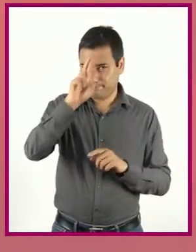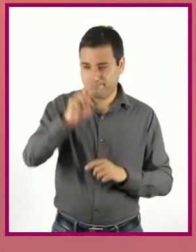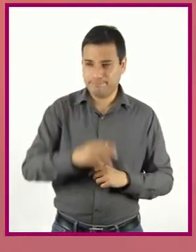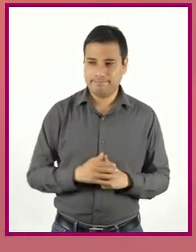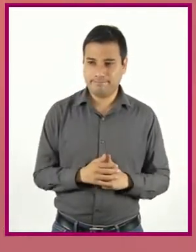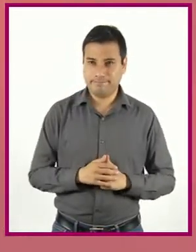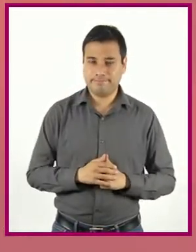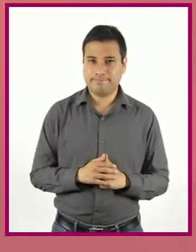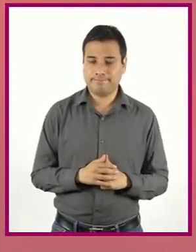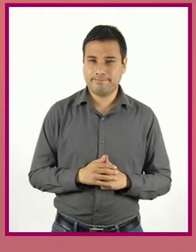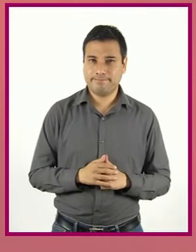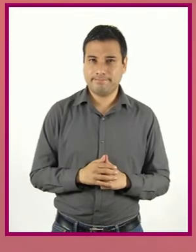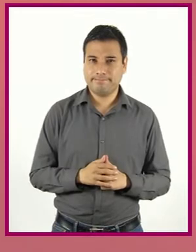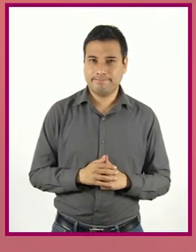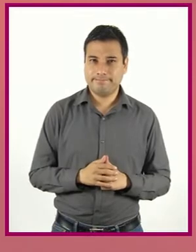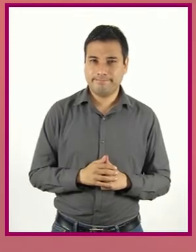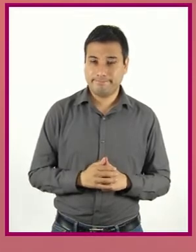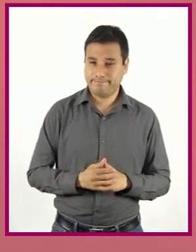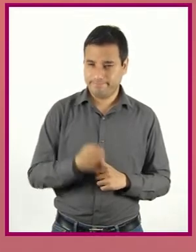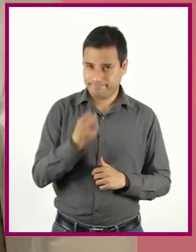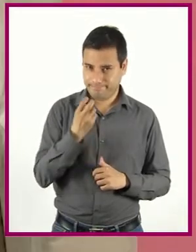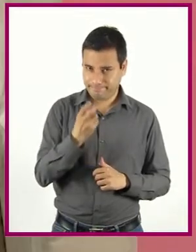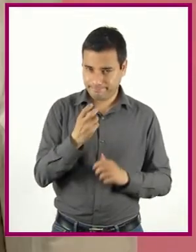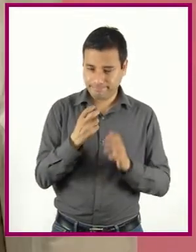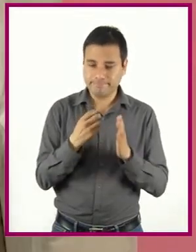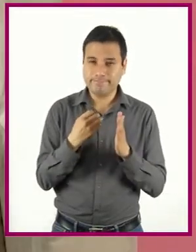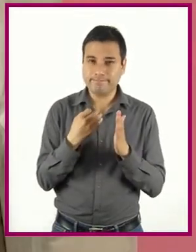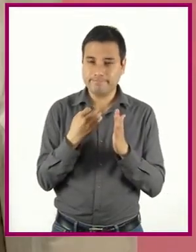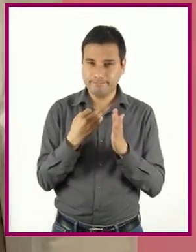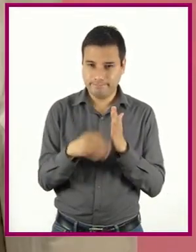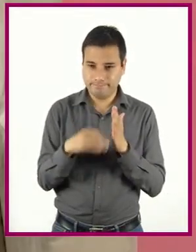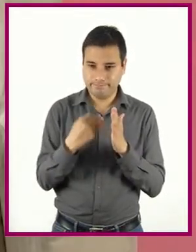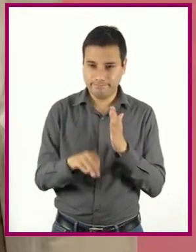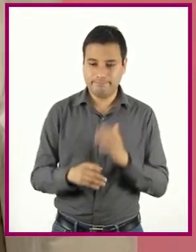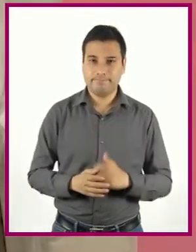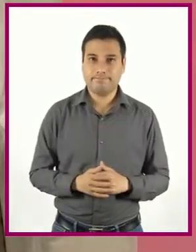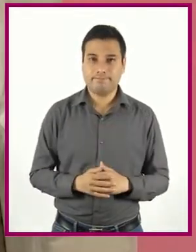Este reconocimiento en términos